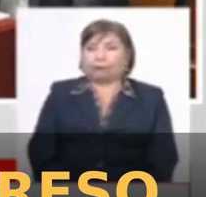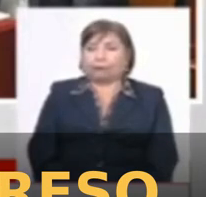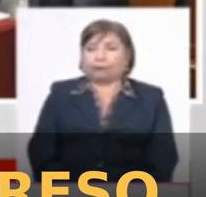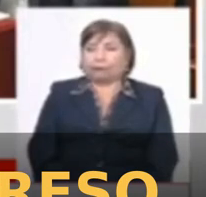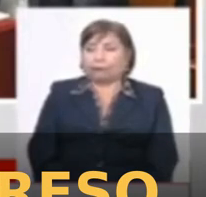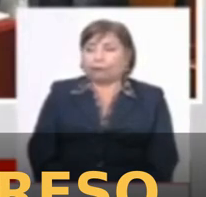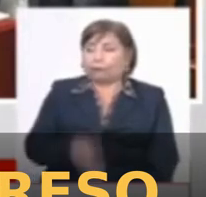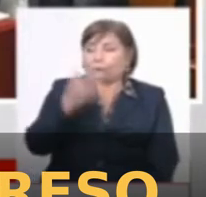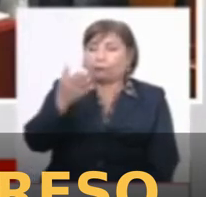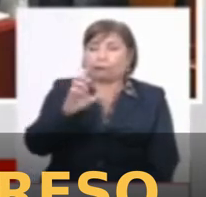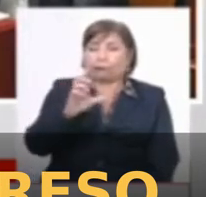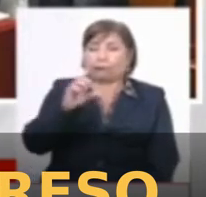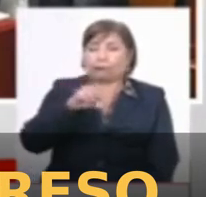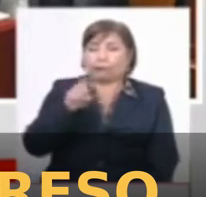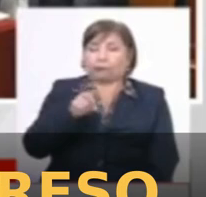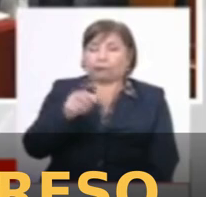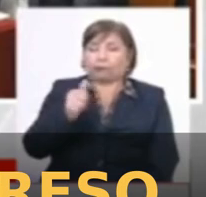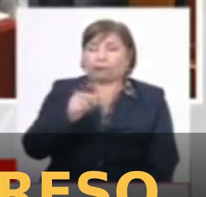Señora López Arredondo,